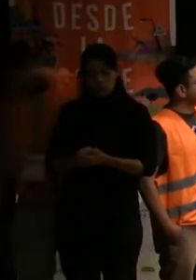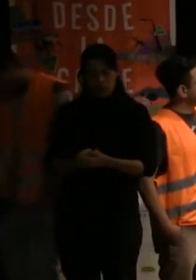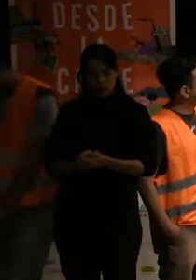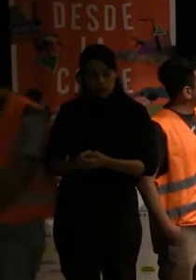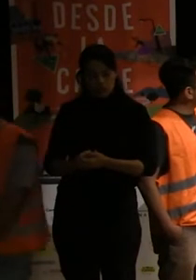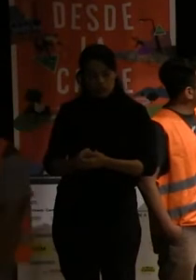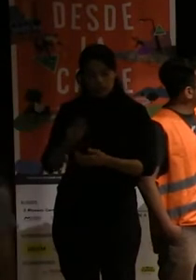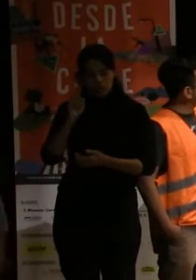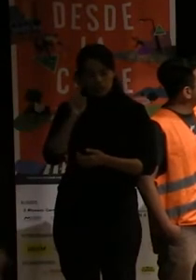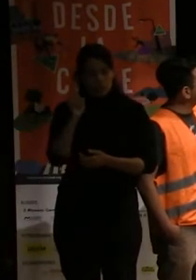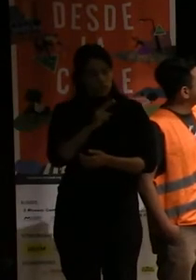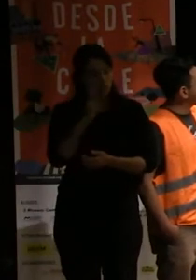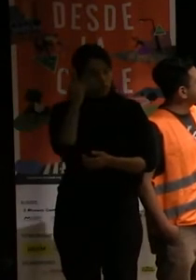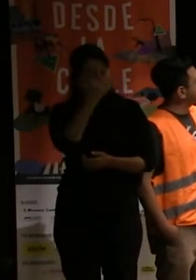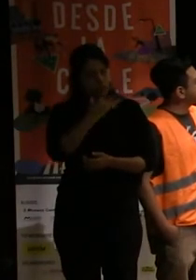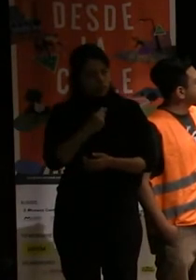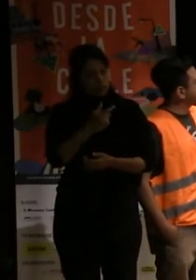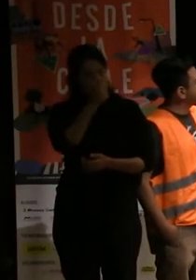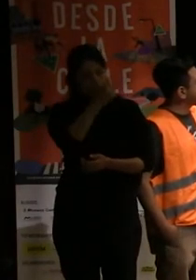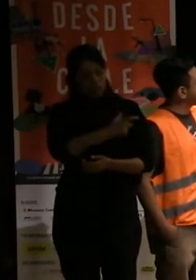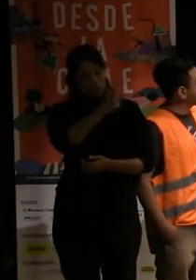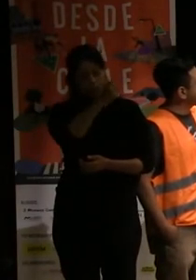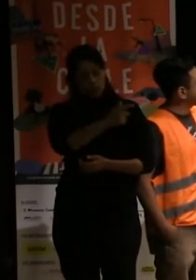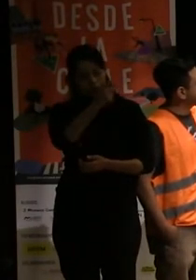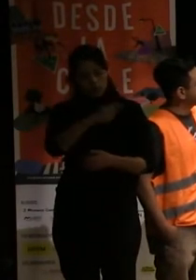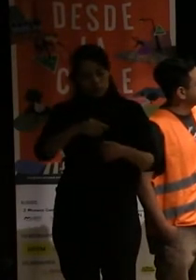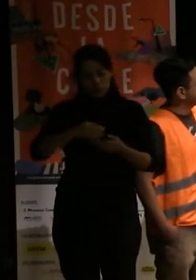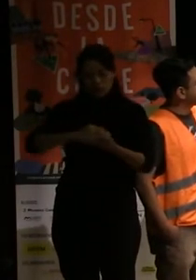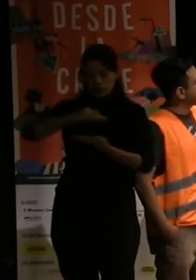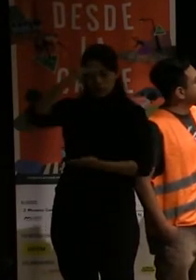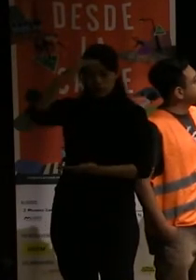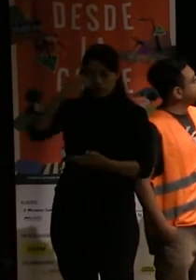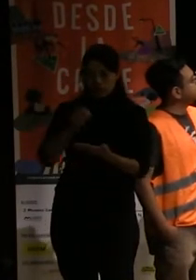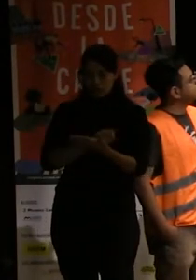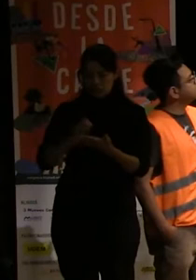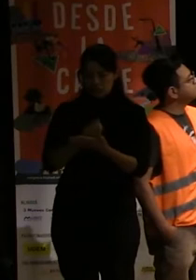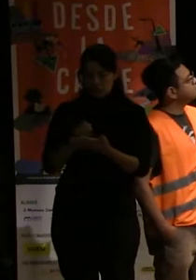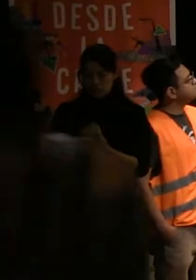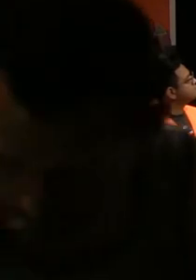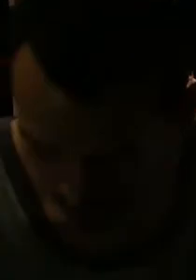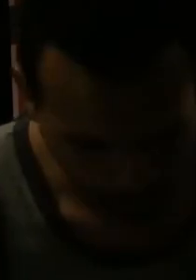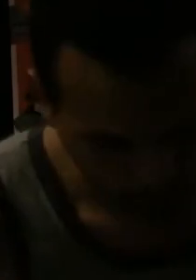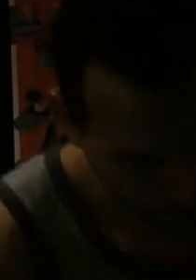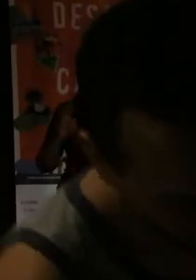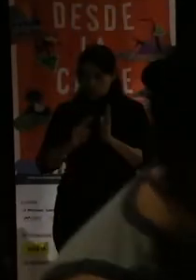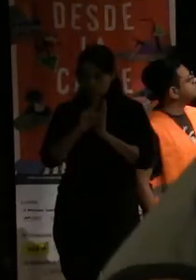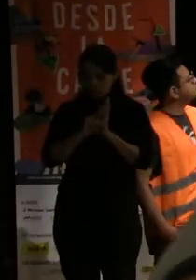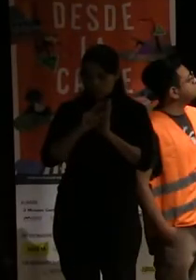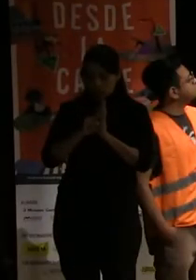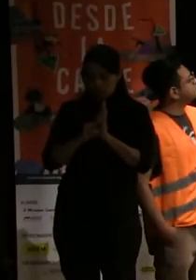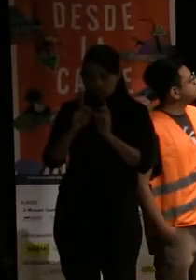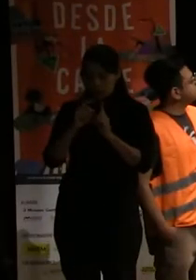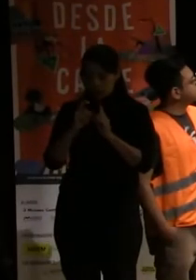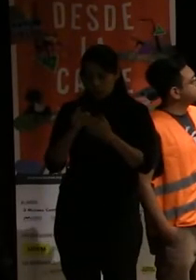entonces si vieron estas hermosas cortinillas son animación basadas